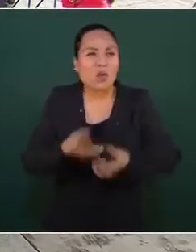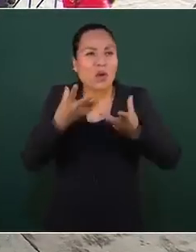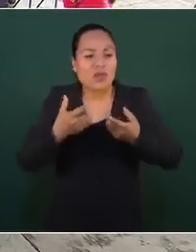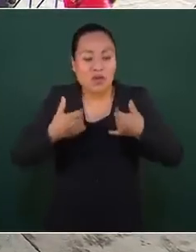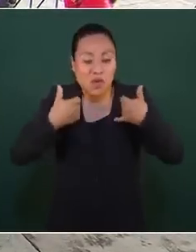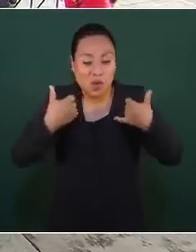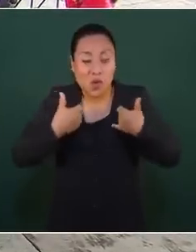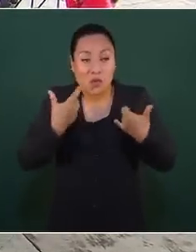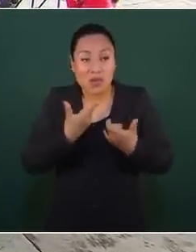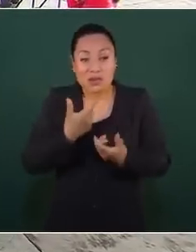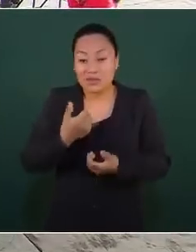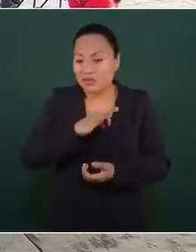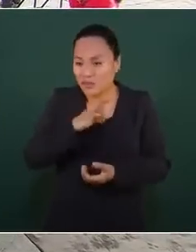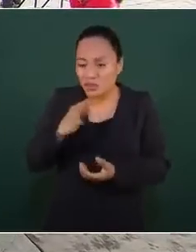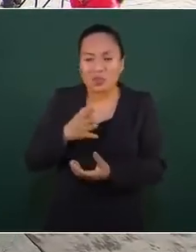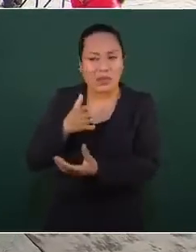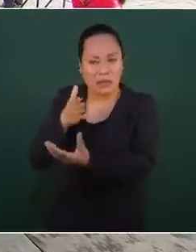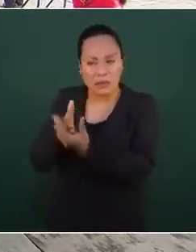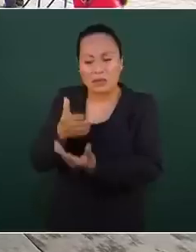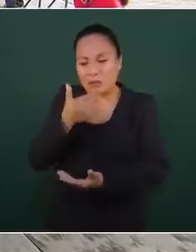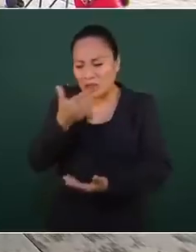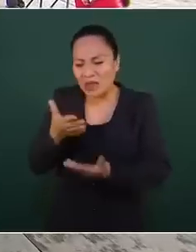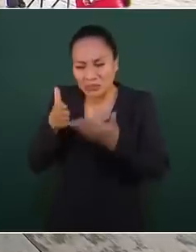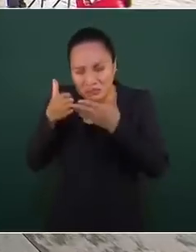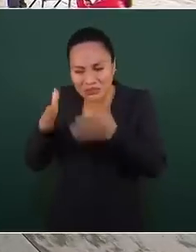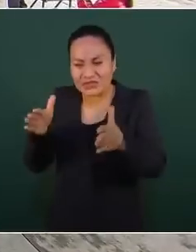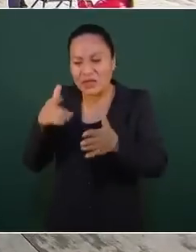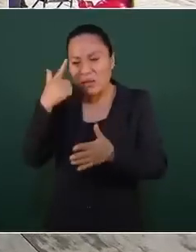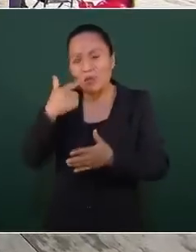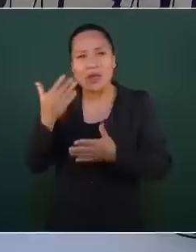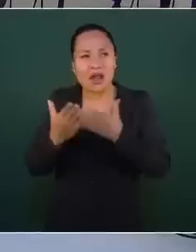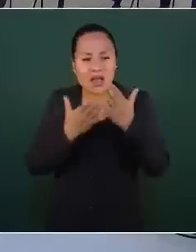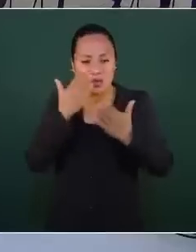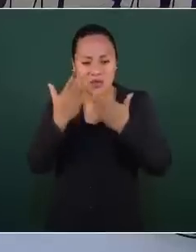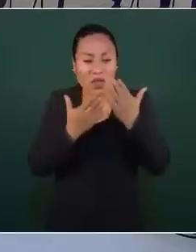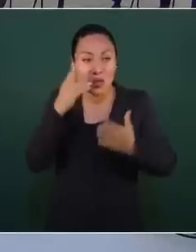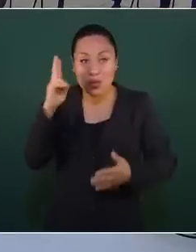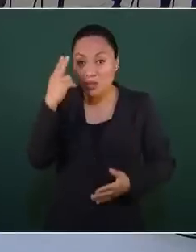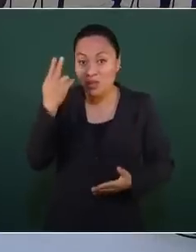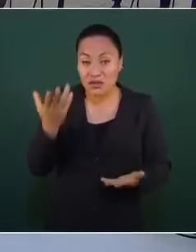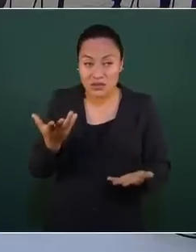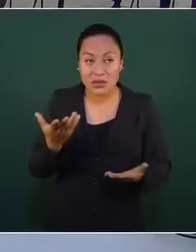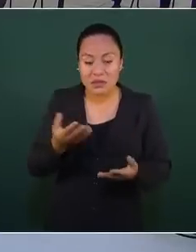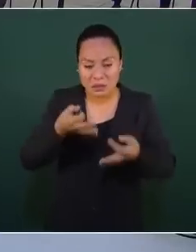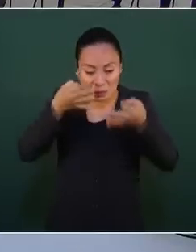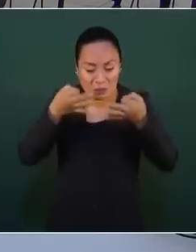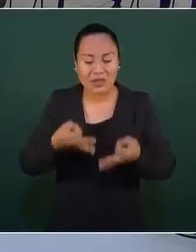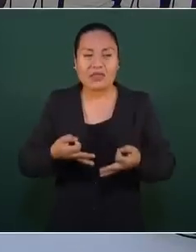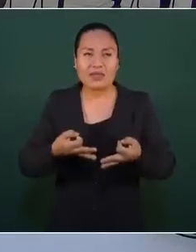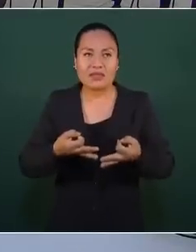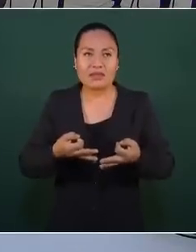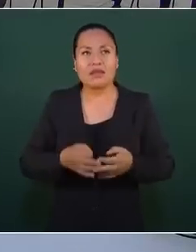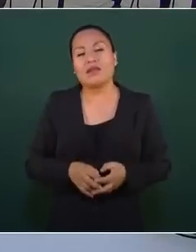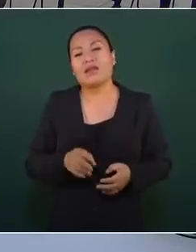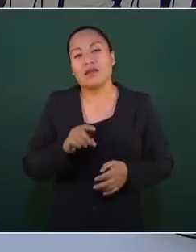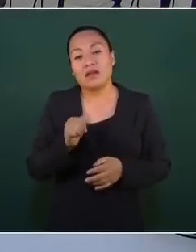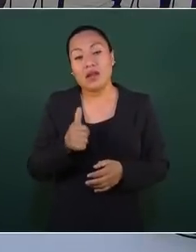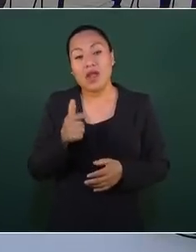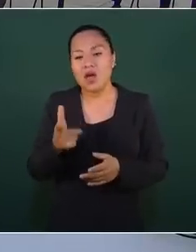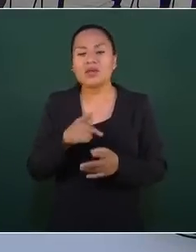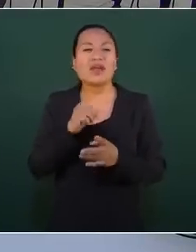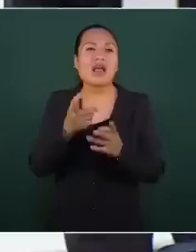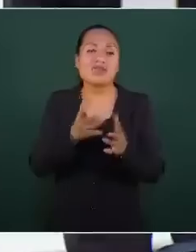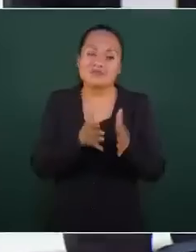jóvenes oaxaqueños, tendrán acceso verdaderamente gratuito a la educación en Oaxaca? Señor presidente, y un poco de las